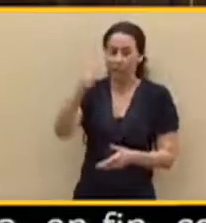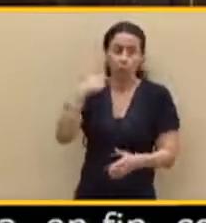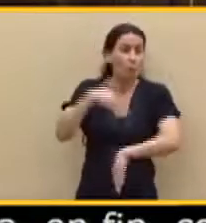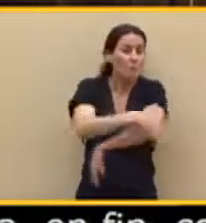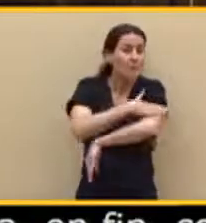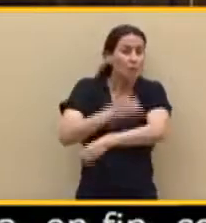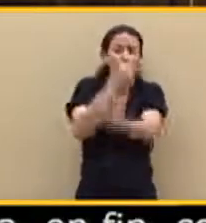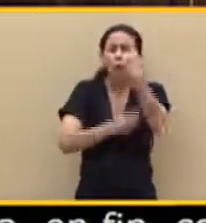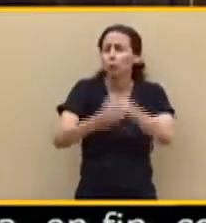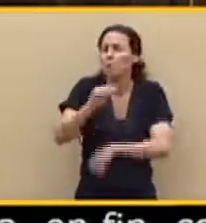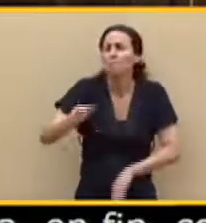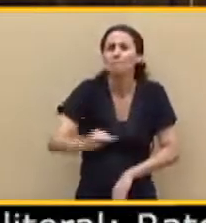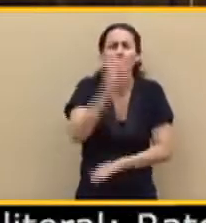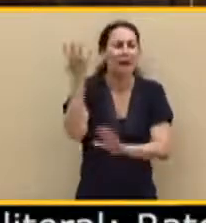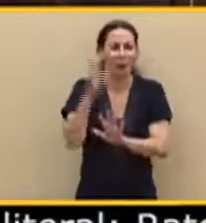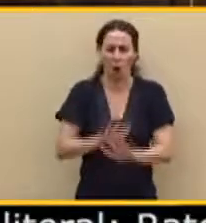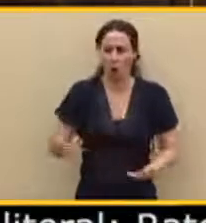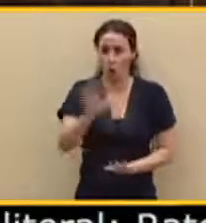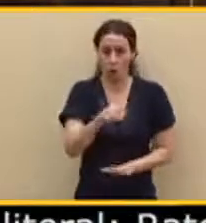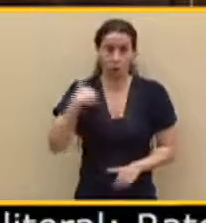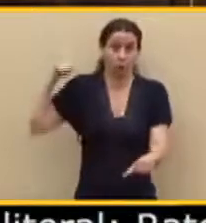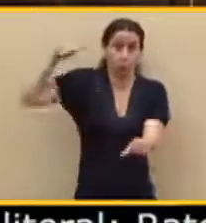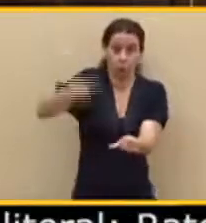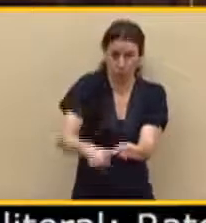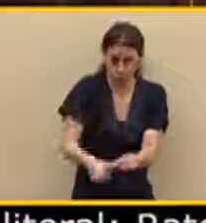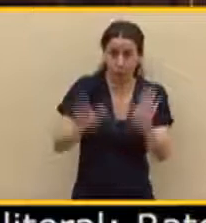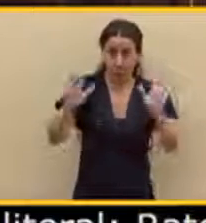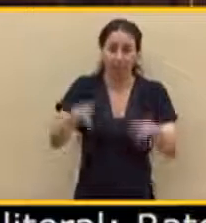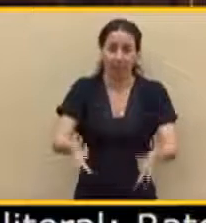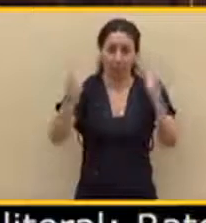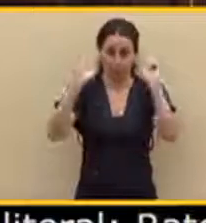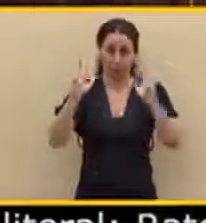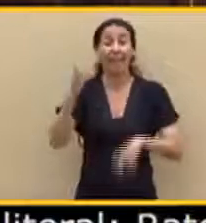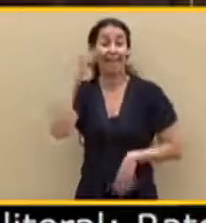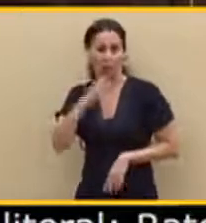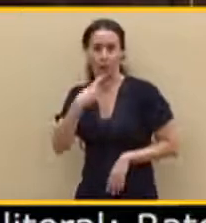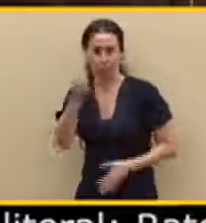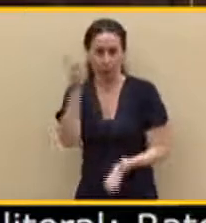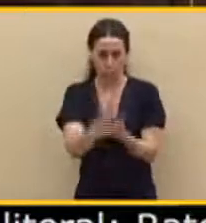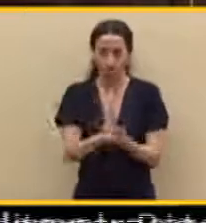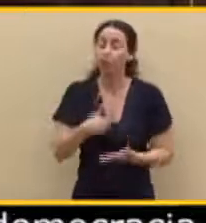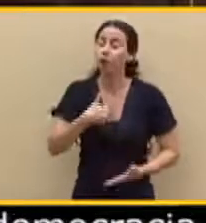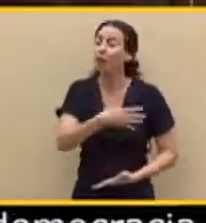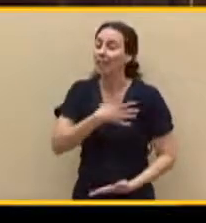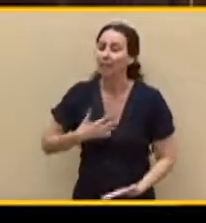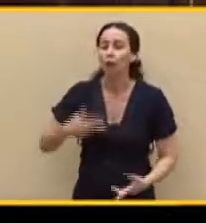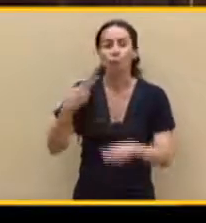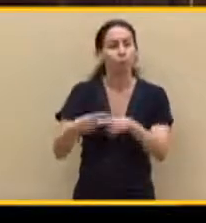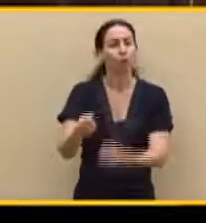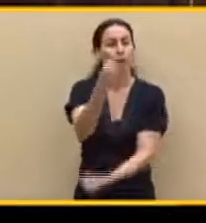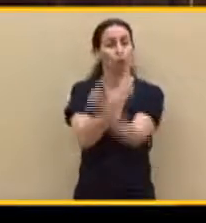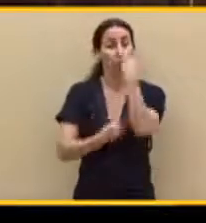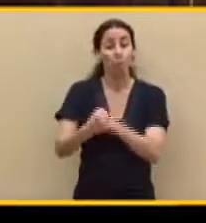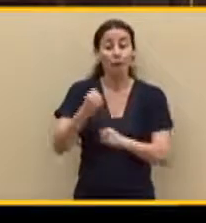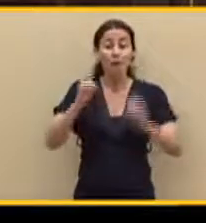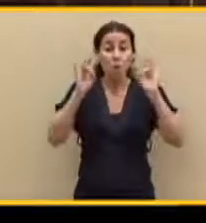y Hacienda de la democracia española. Rajoy, de nuevo, yo quiero hacer una política económica como la que hizo Rodrigo Rato